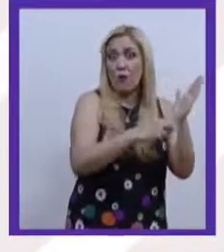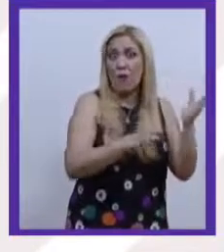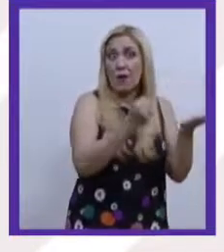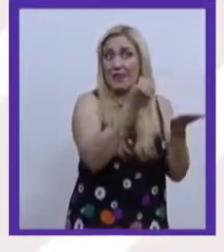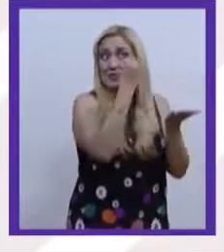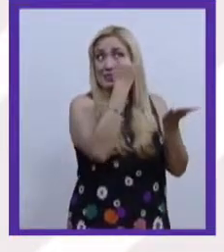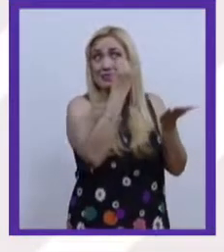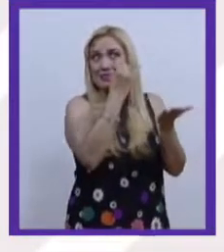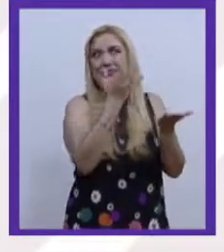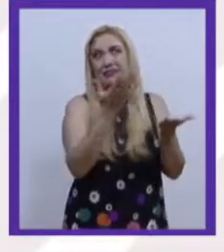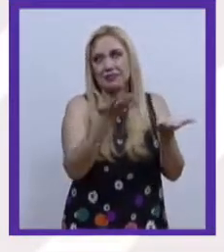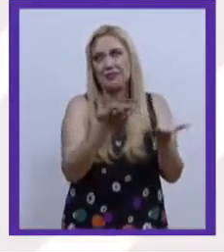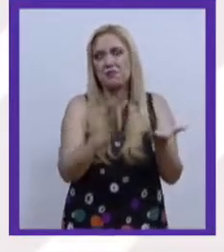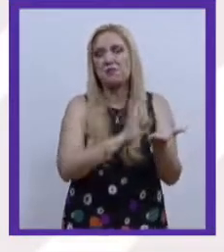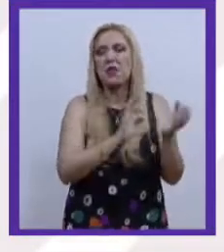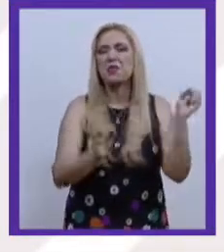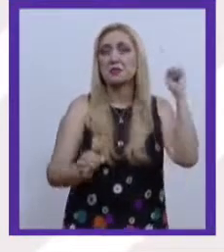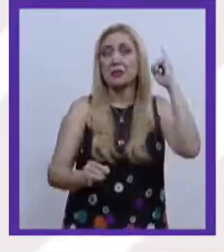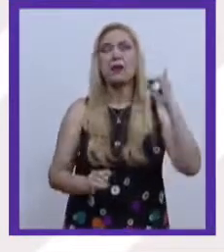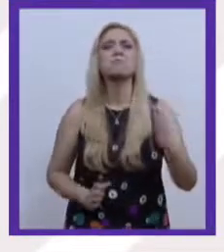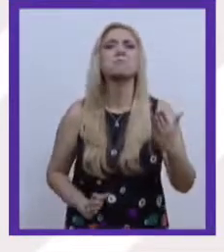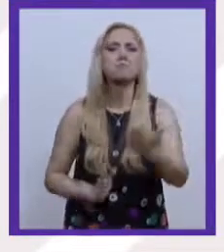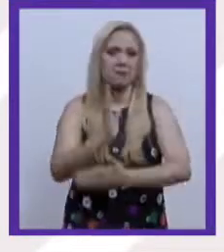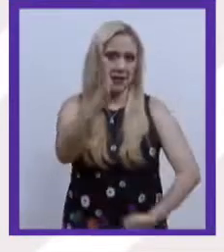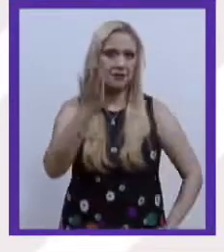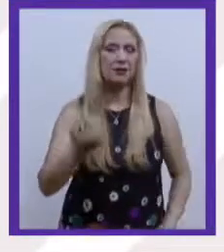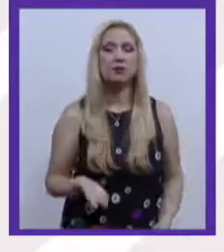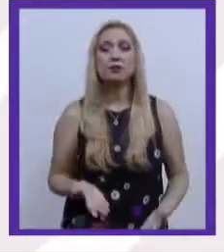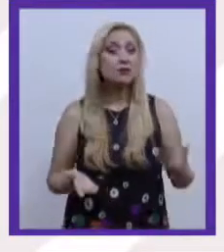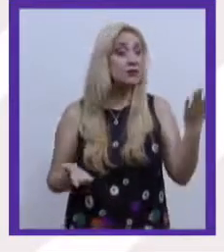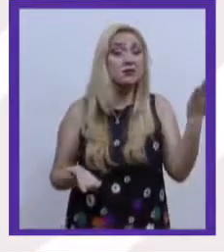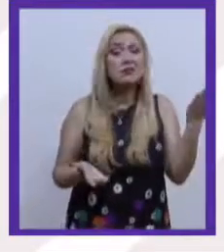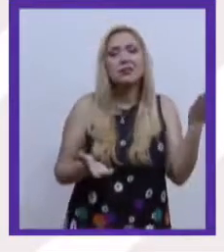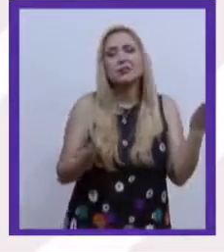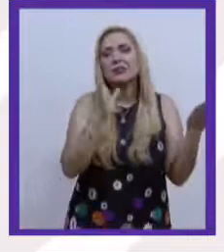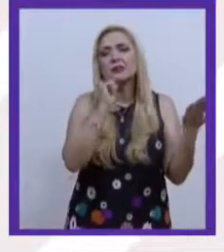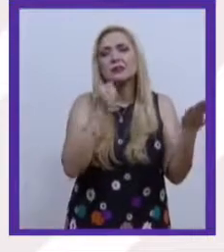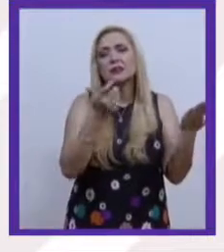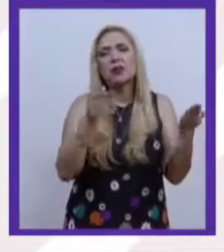finalmente ya está también presentada, y esa sí está en la Comisión de Igualdad.